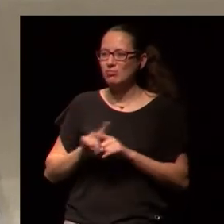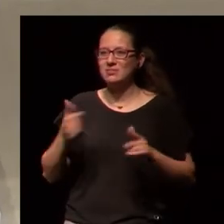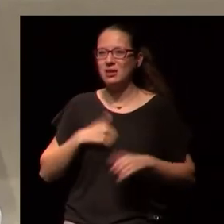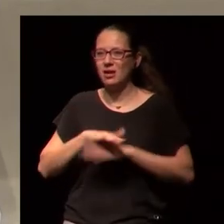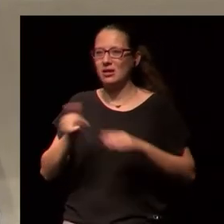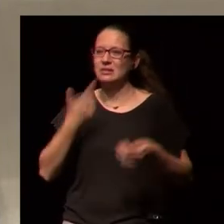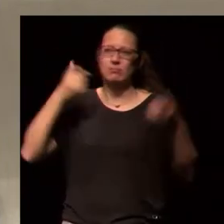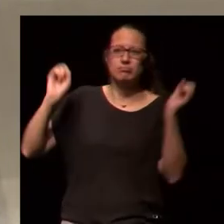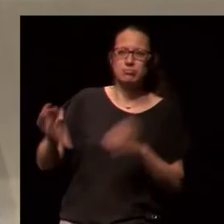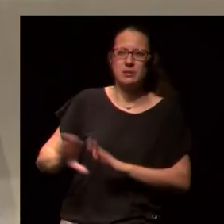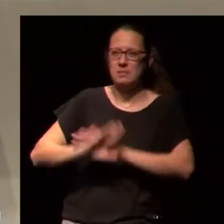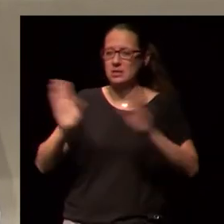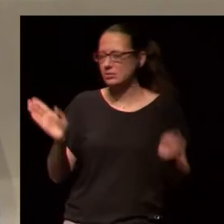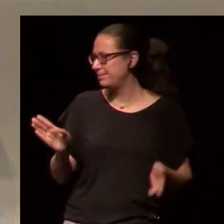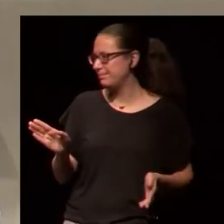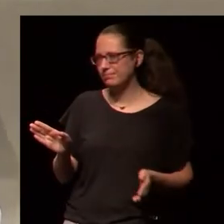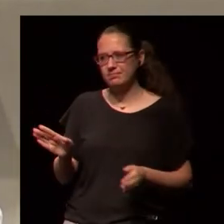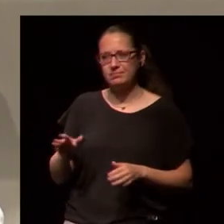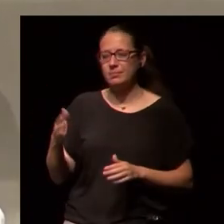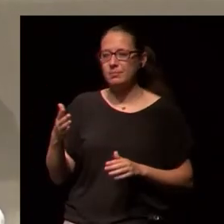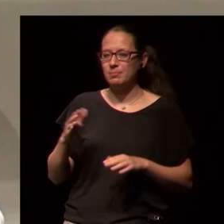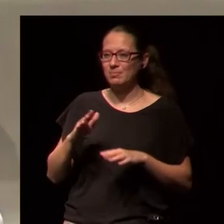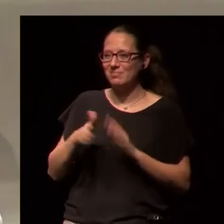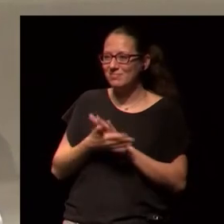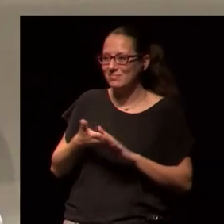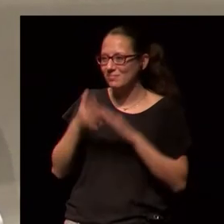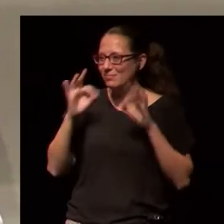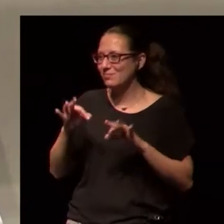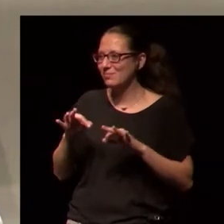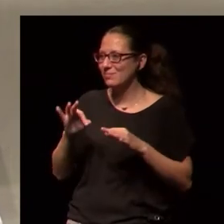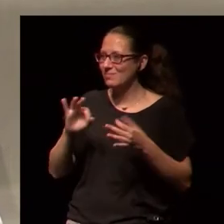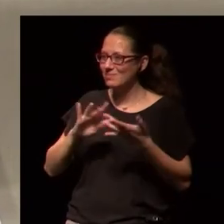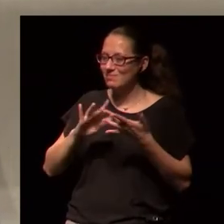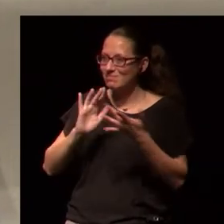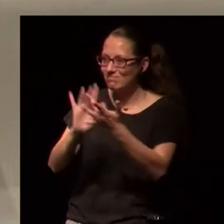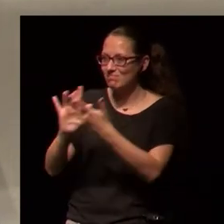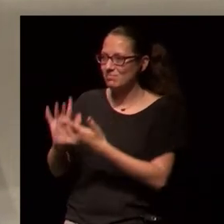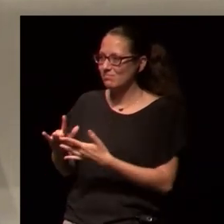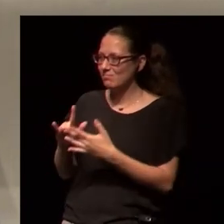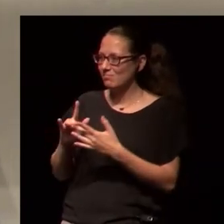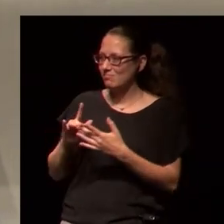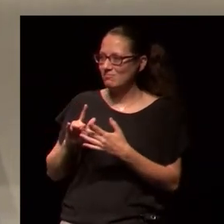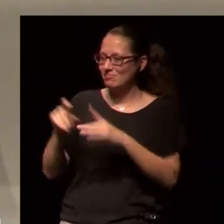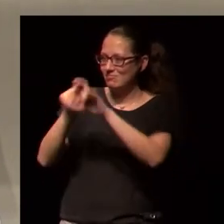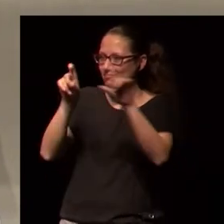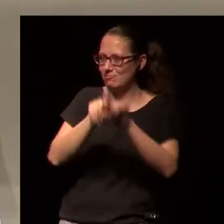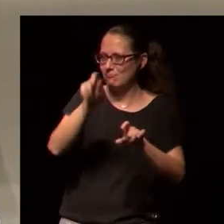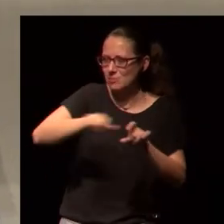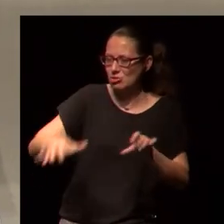toalla a la hora de desarrollar relaciones con esas partes involucradas que